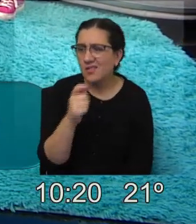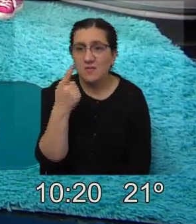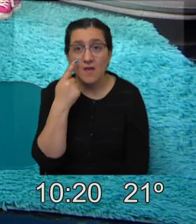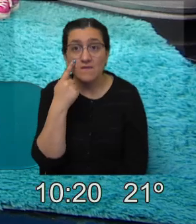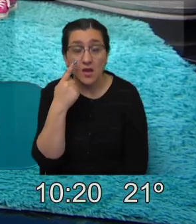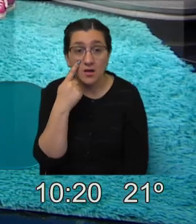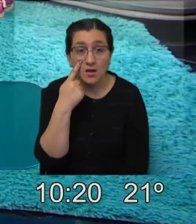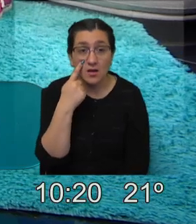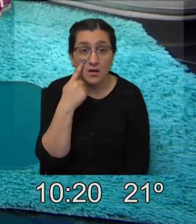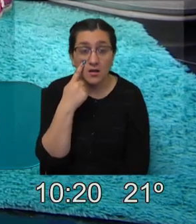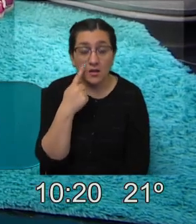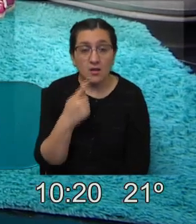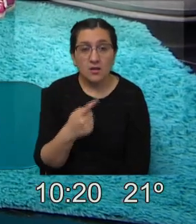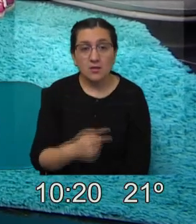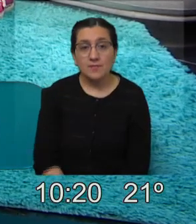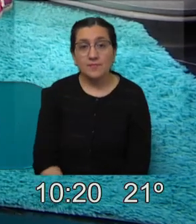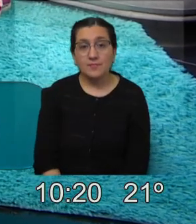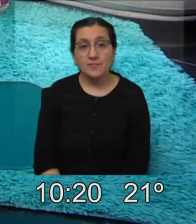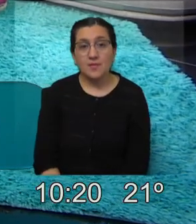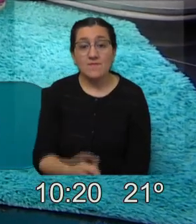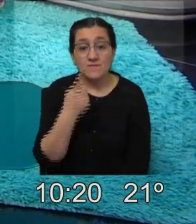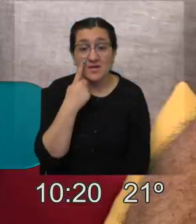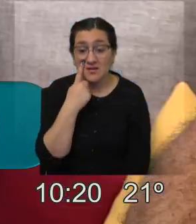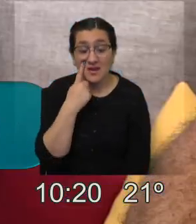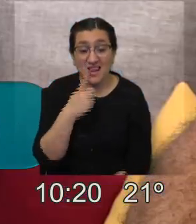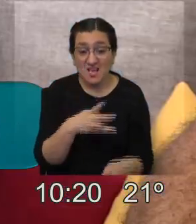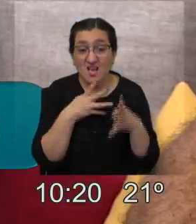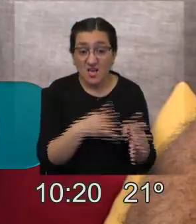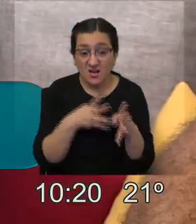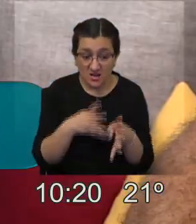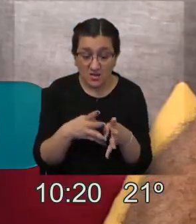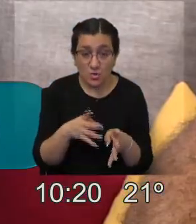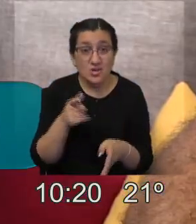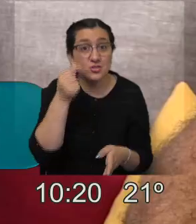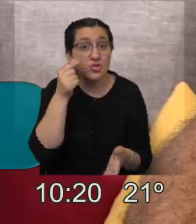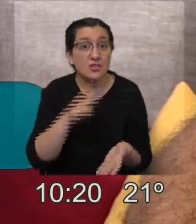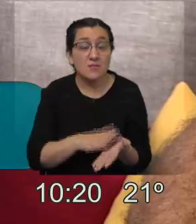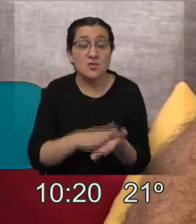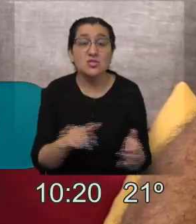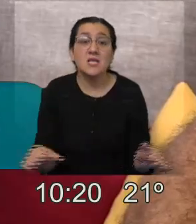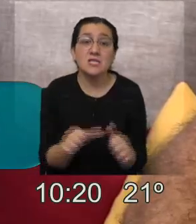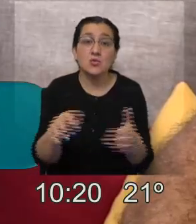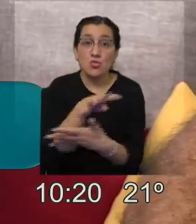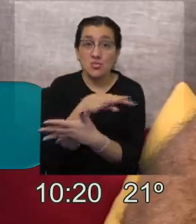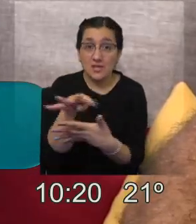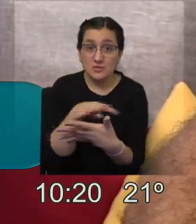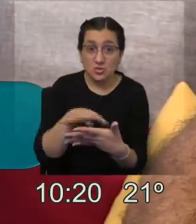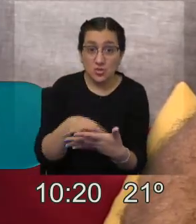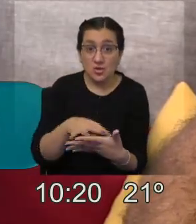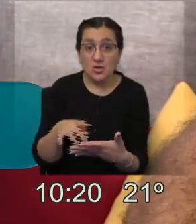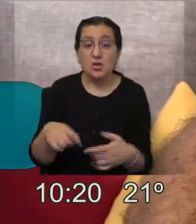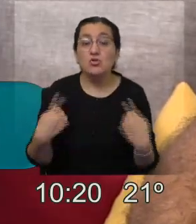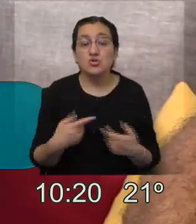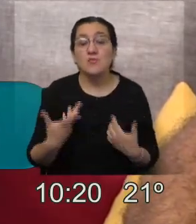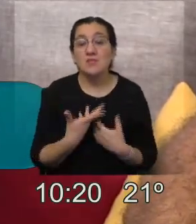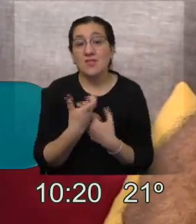de vivir in situ la guerra. Y a partir de esos testimonios se elaboró un texto, que es el que vamos a